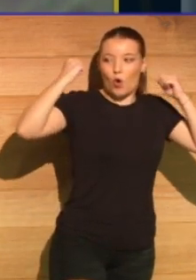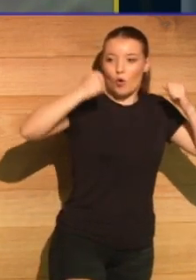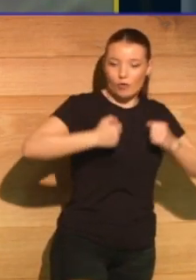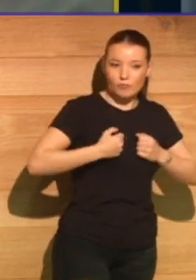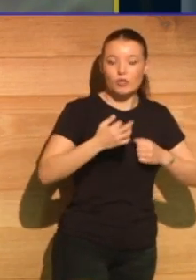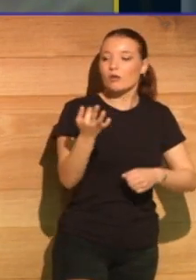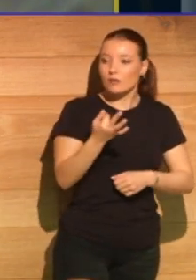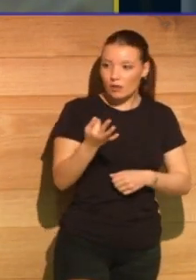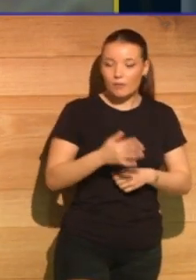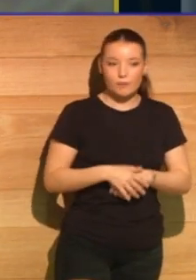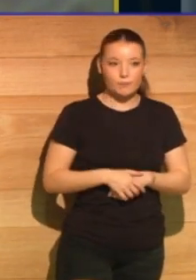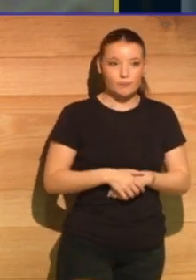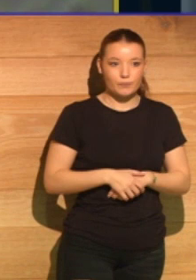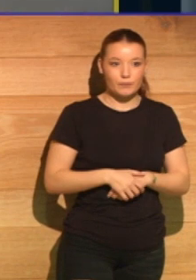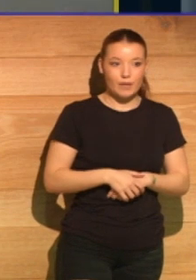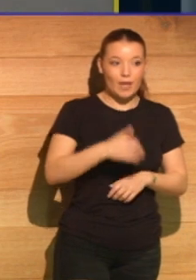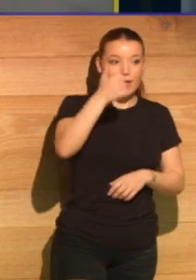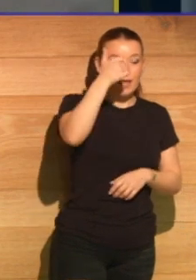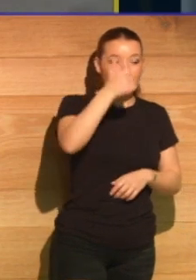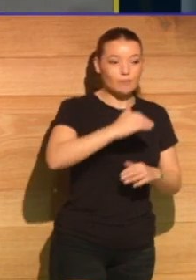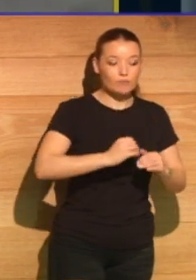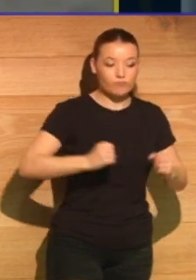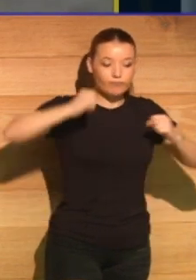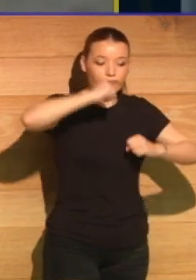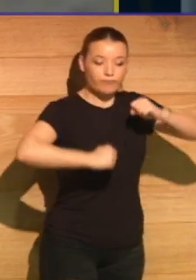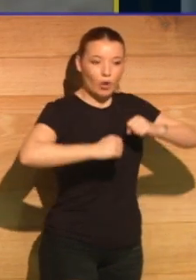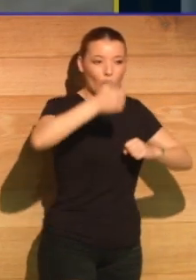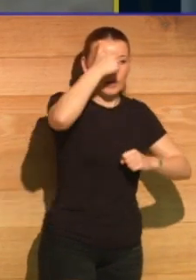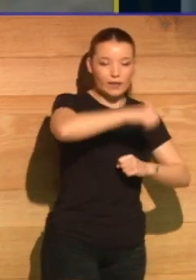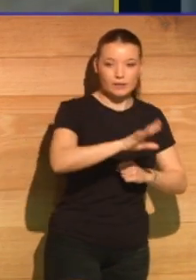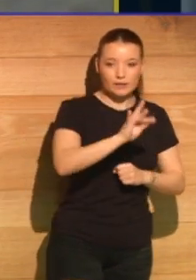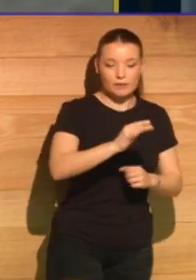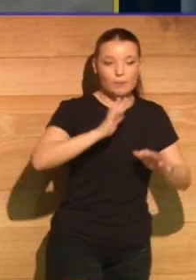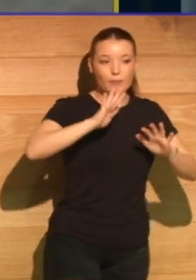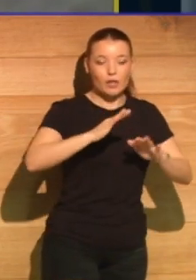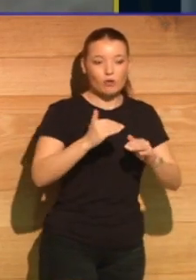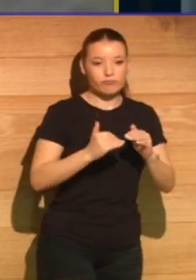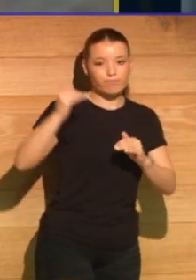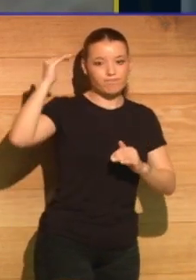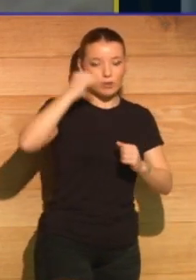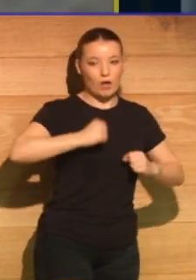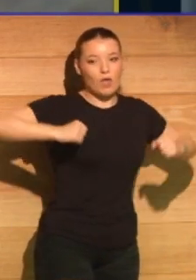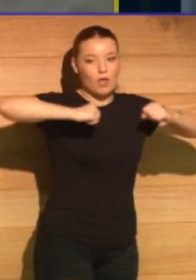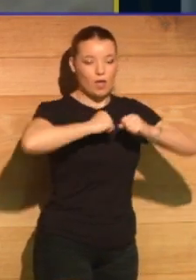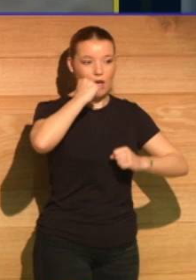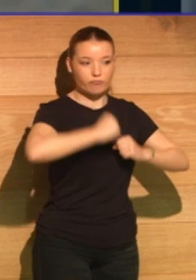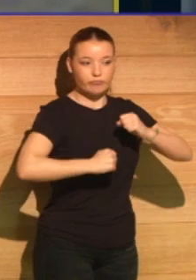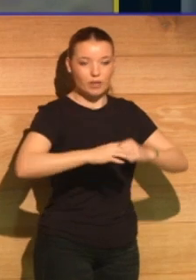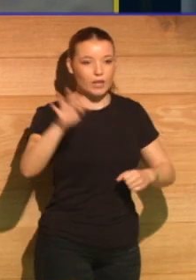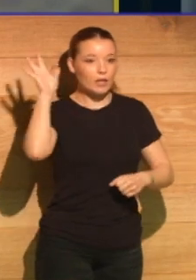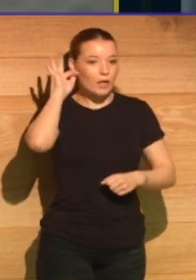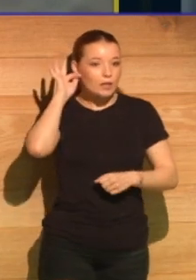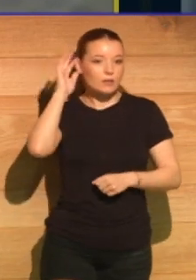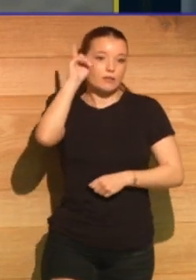gigantes, sino de gigantas, porque es importantísimo que haya una visión femenina y feminista de la